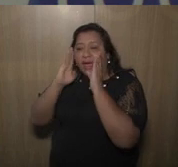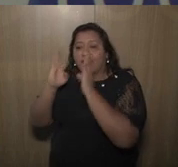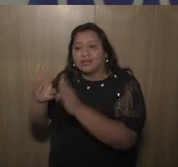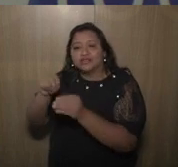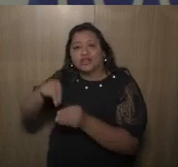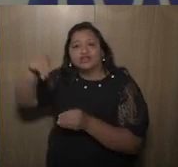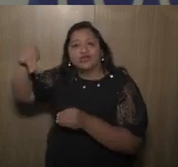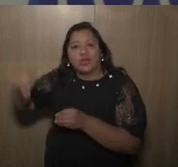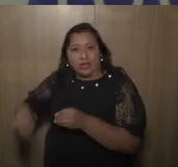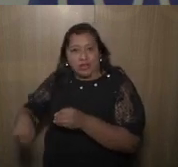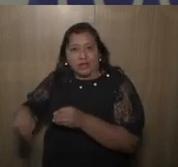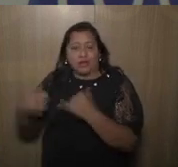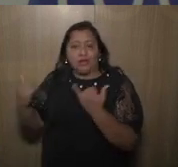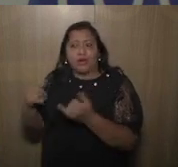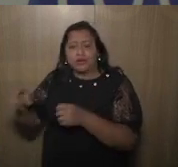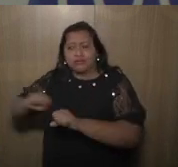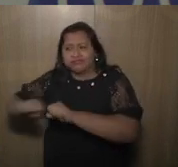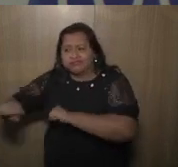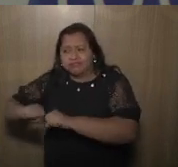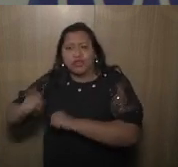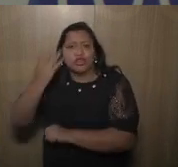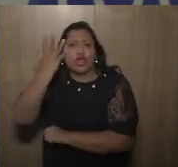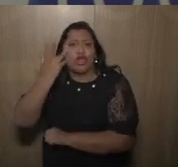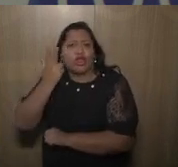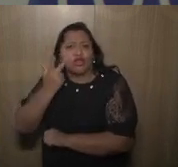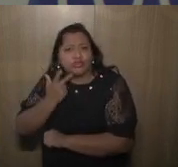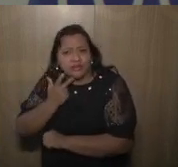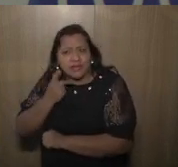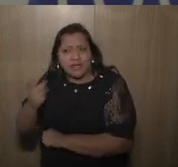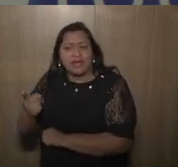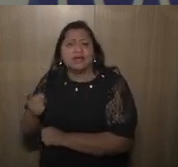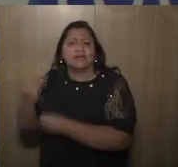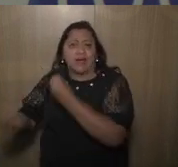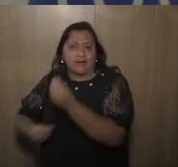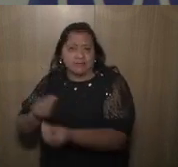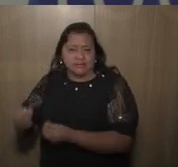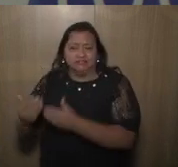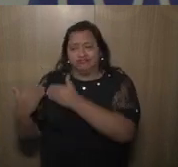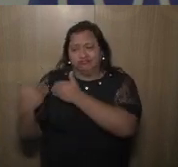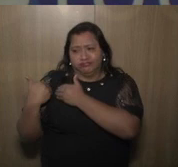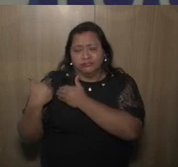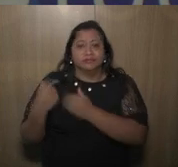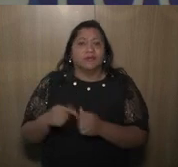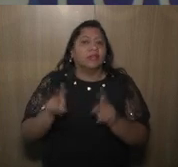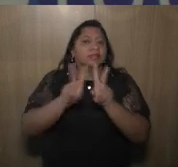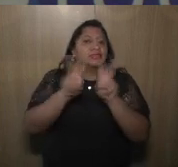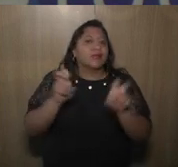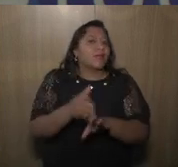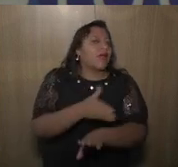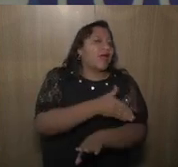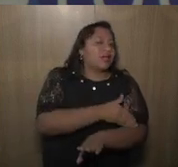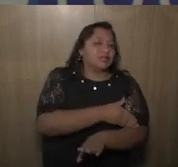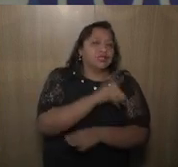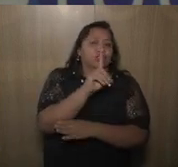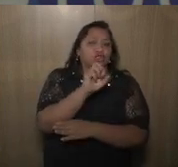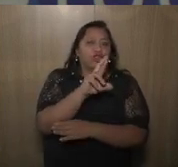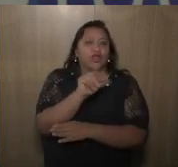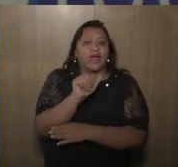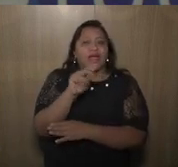al Ciudadano por esta labor que día a día llevan a cabo. Temas que mencionaba Dora Inés, como